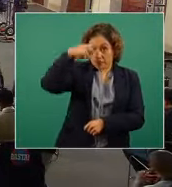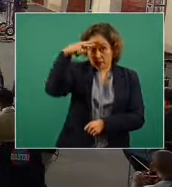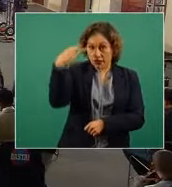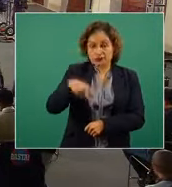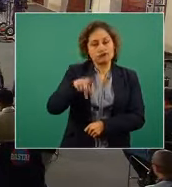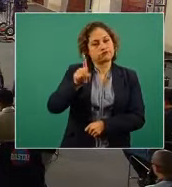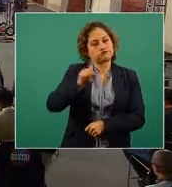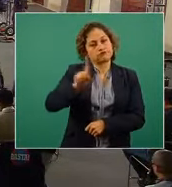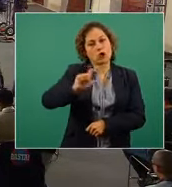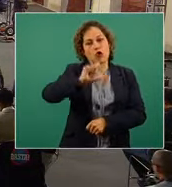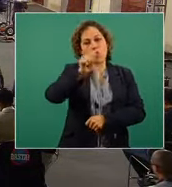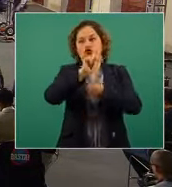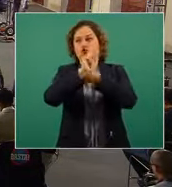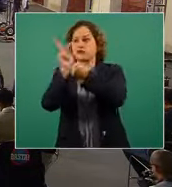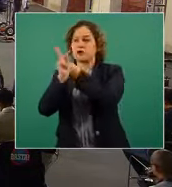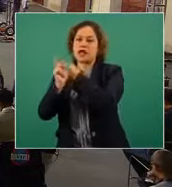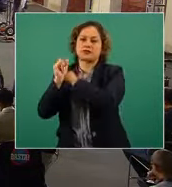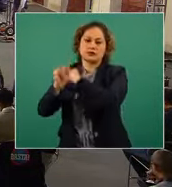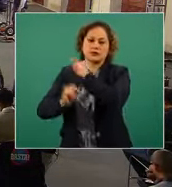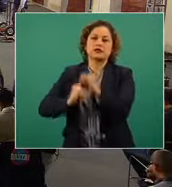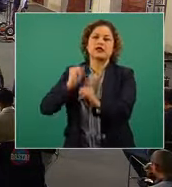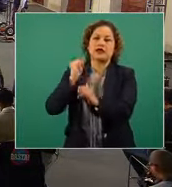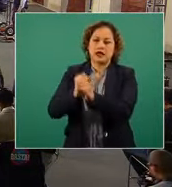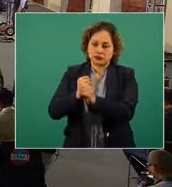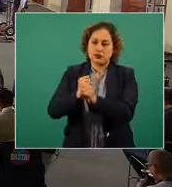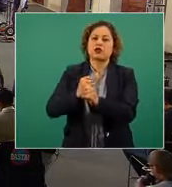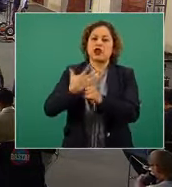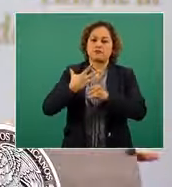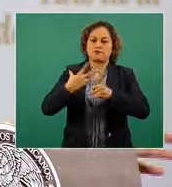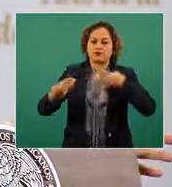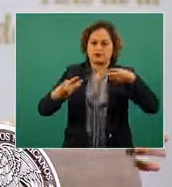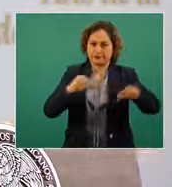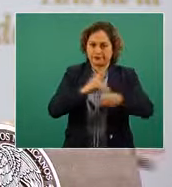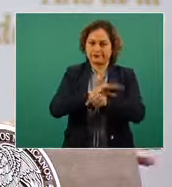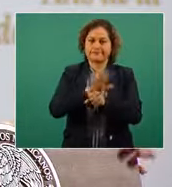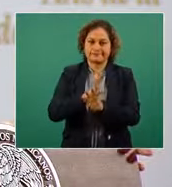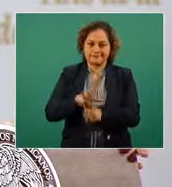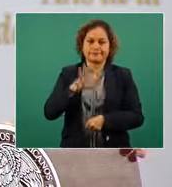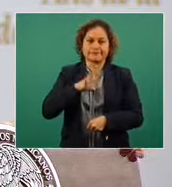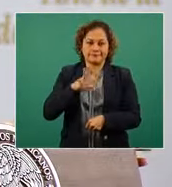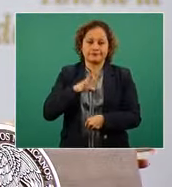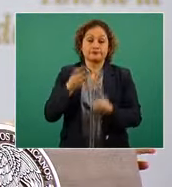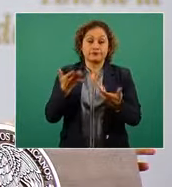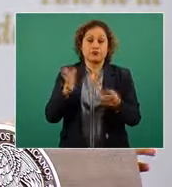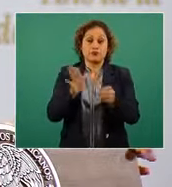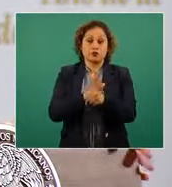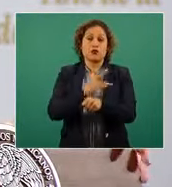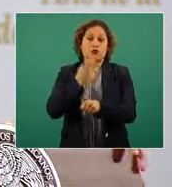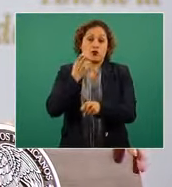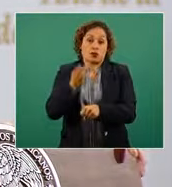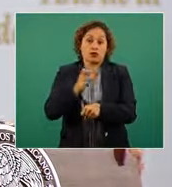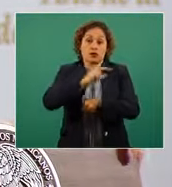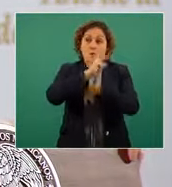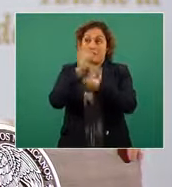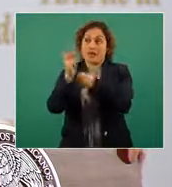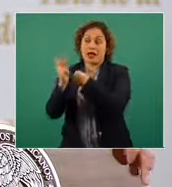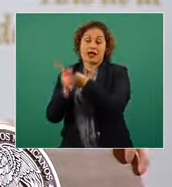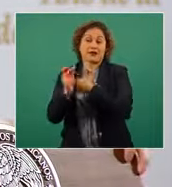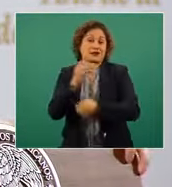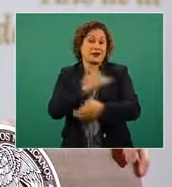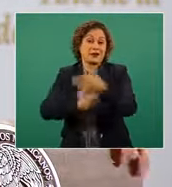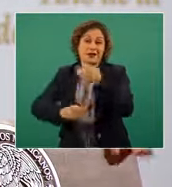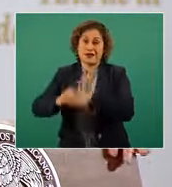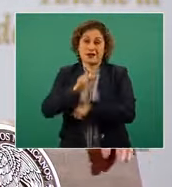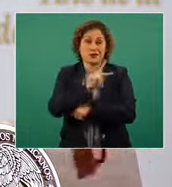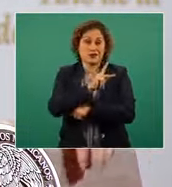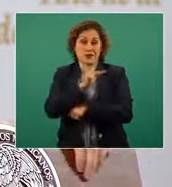que en la medida en que permanezcan las epidemias activas en el resto del mundo, desde luego todos los países estamos en riesgo de